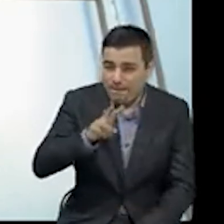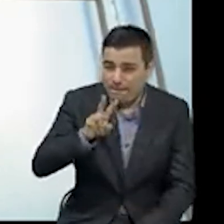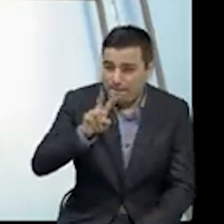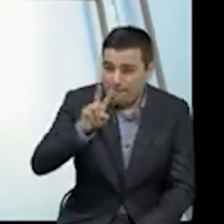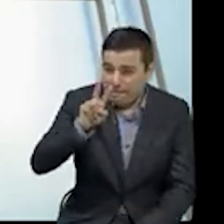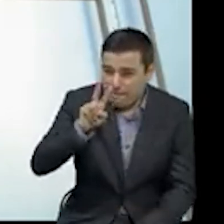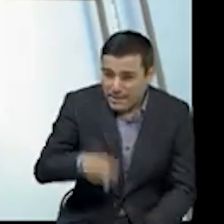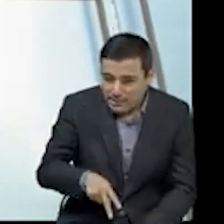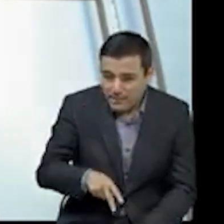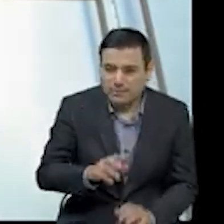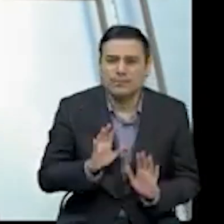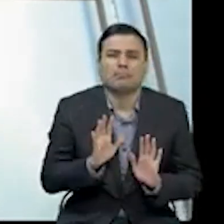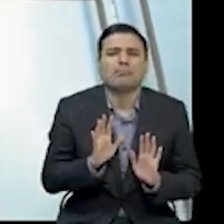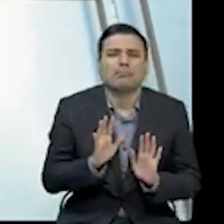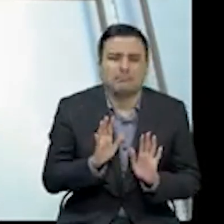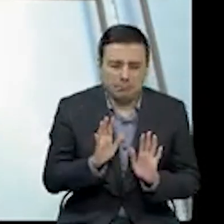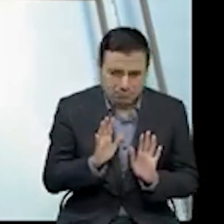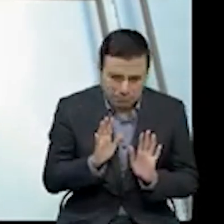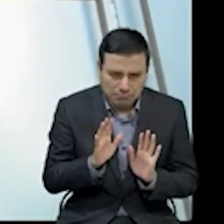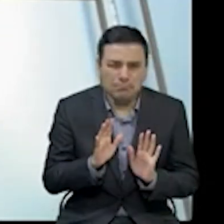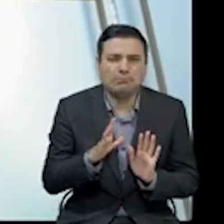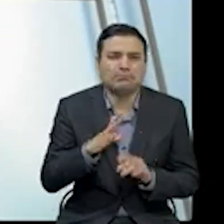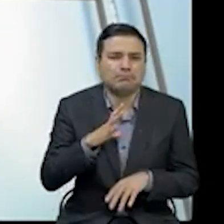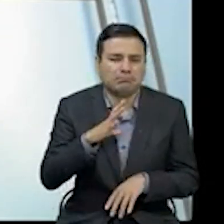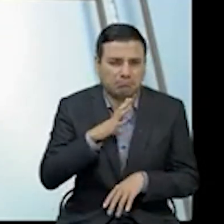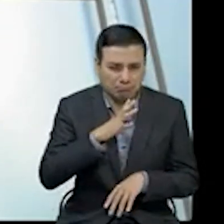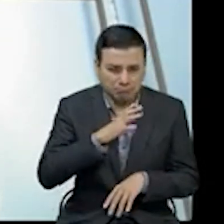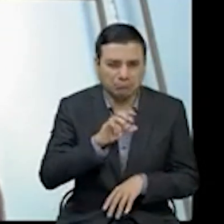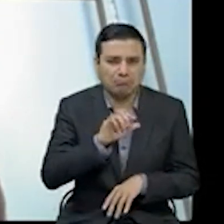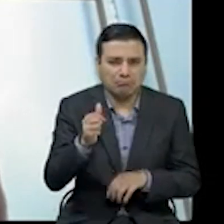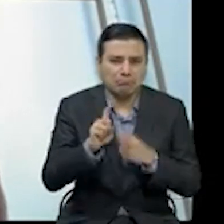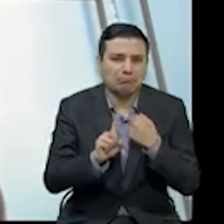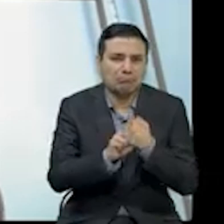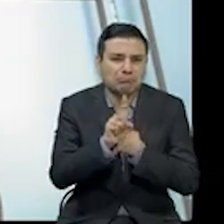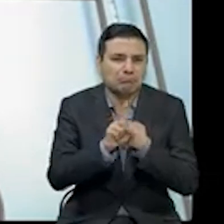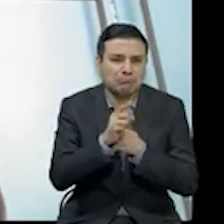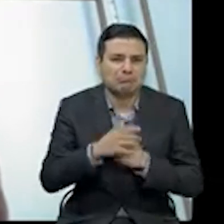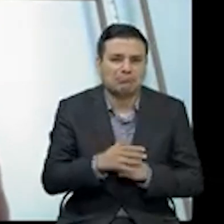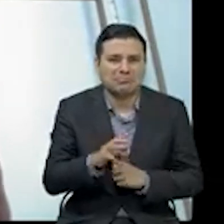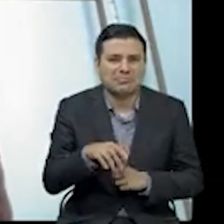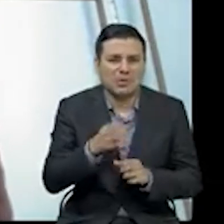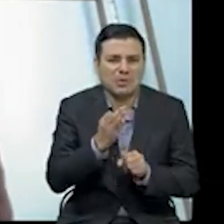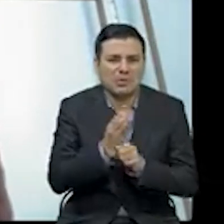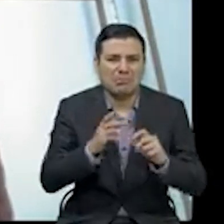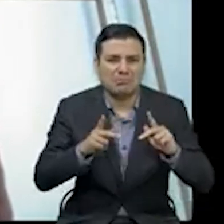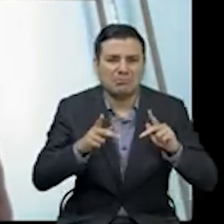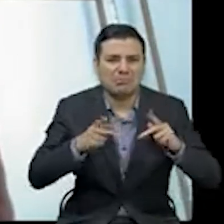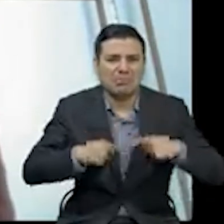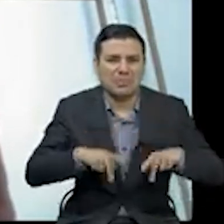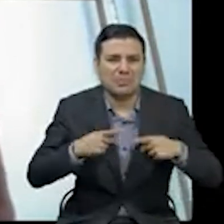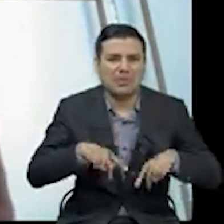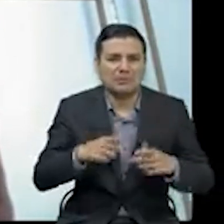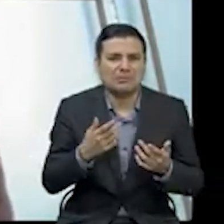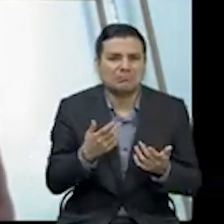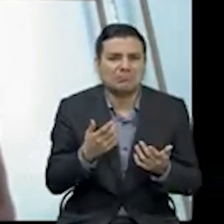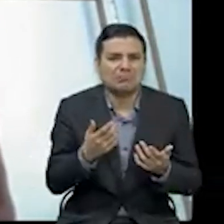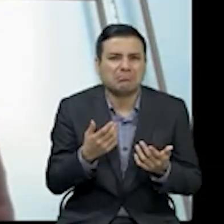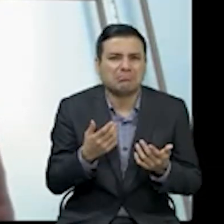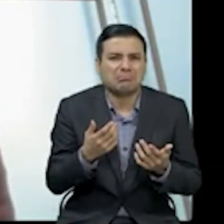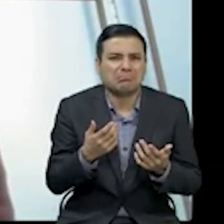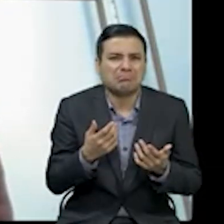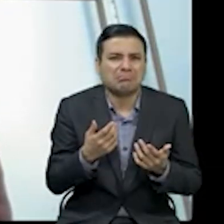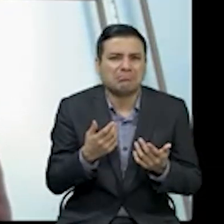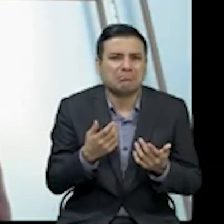suena a grandes números, pero que es de menos del 2% en el personal de más